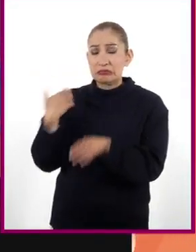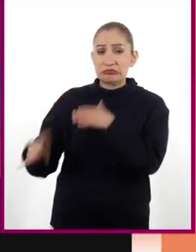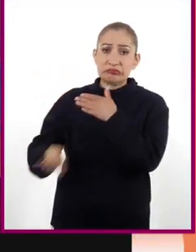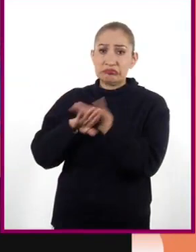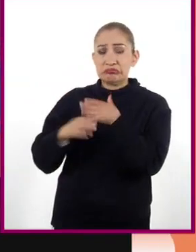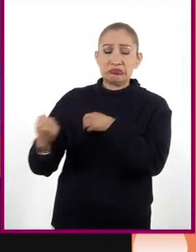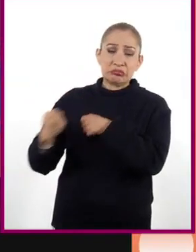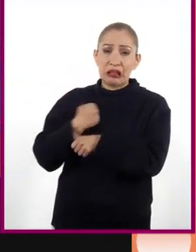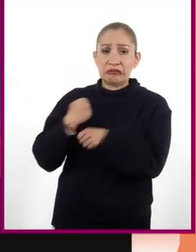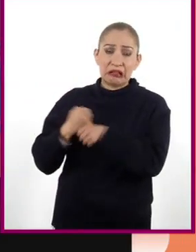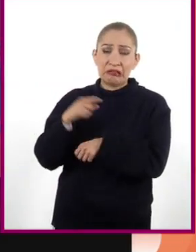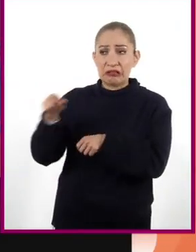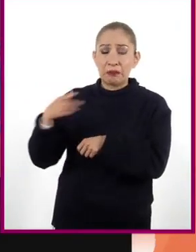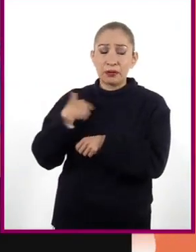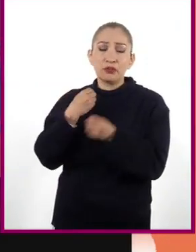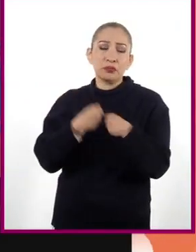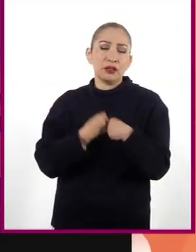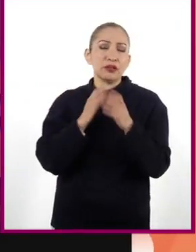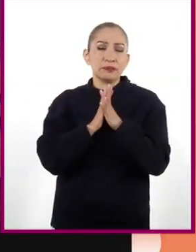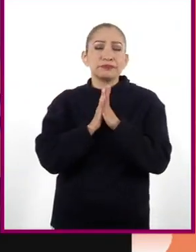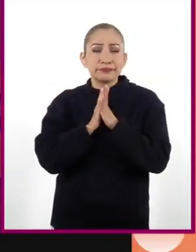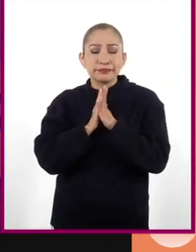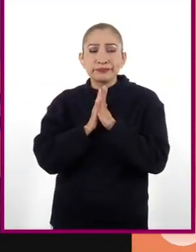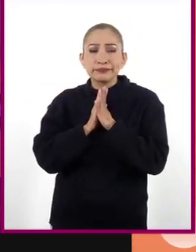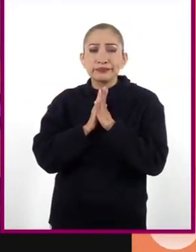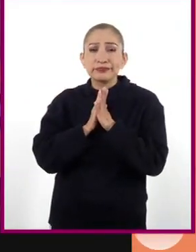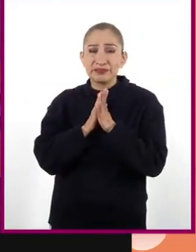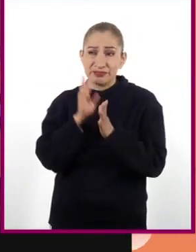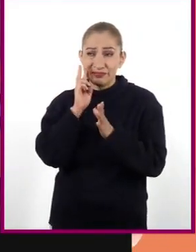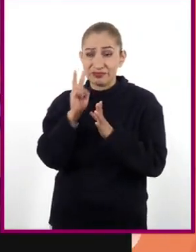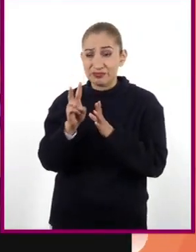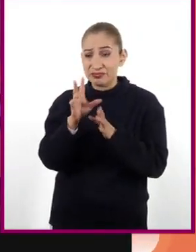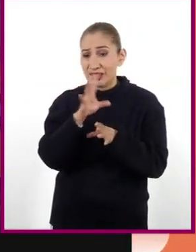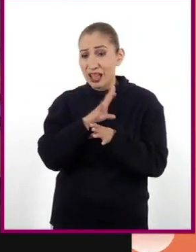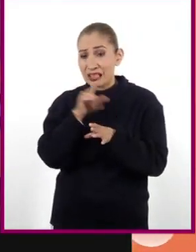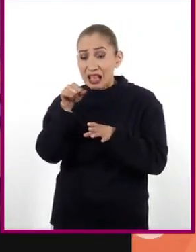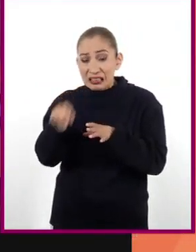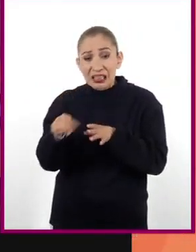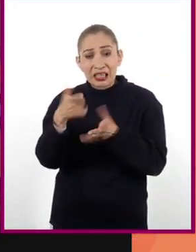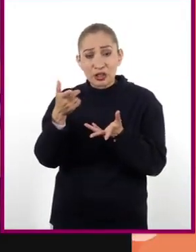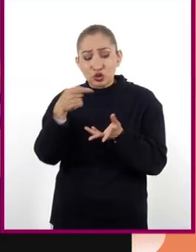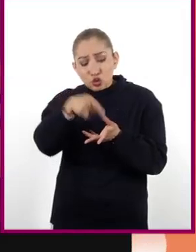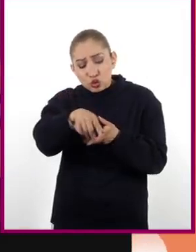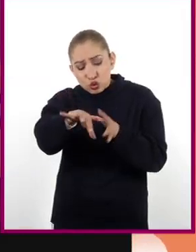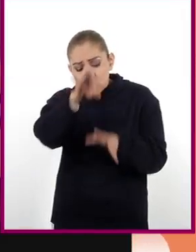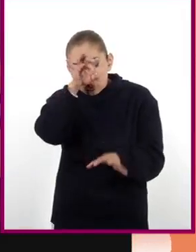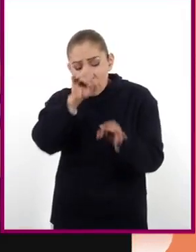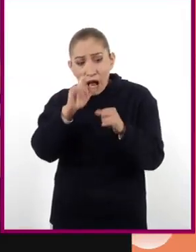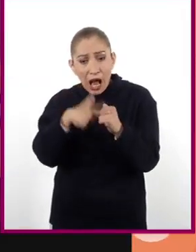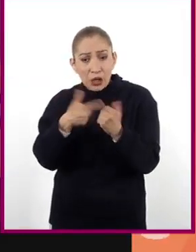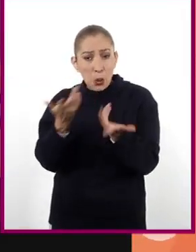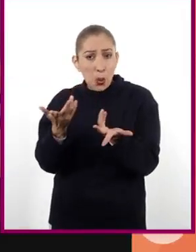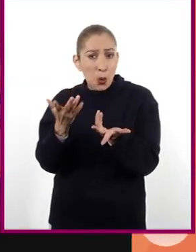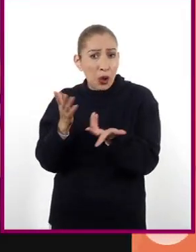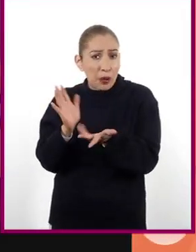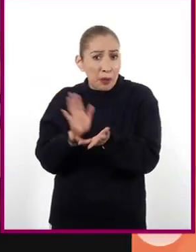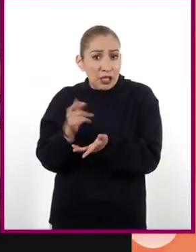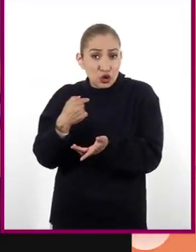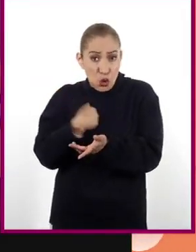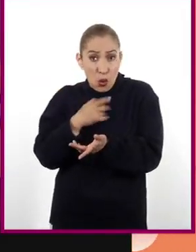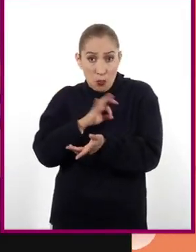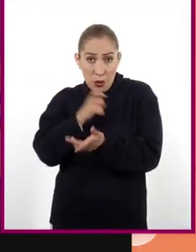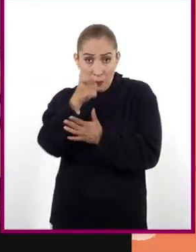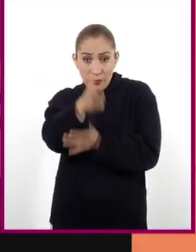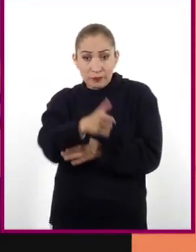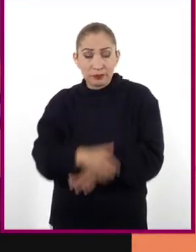azote. Por vuestra vida, veáis si en estas que traéis hay alguna que le haga, que yo os